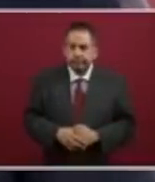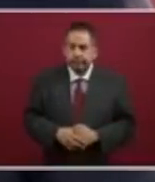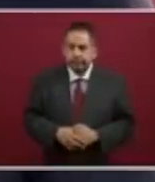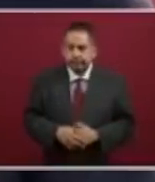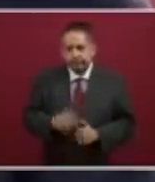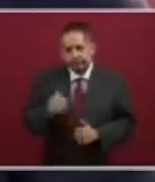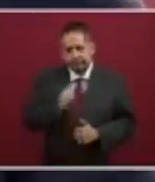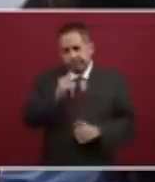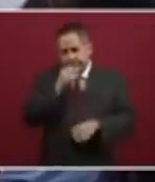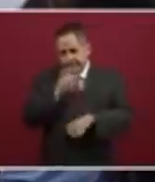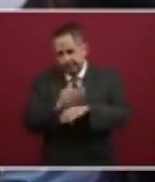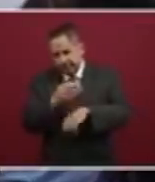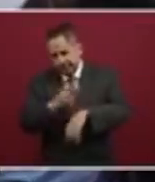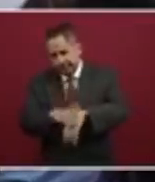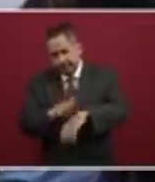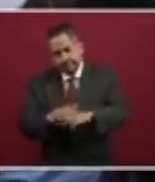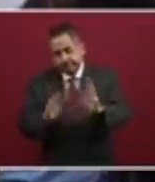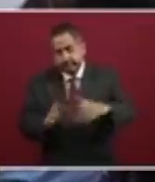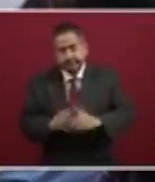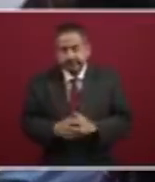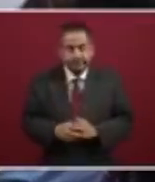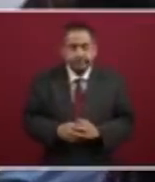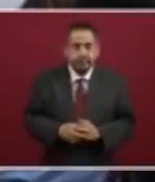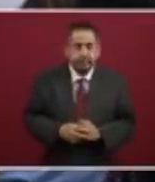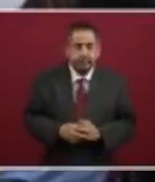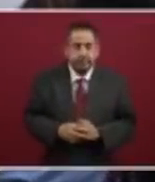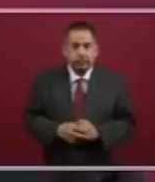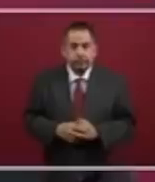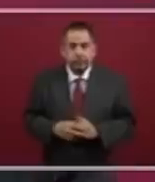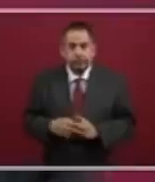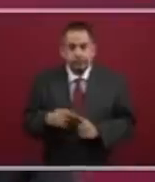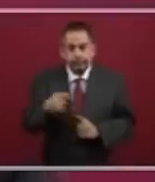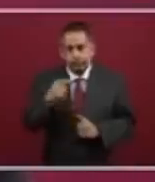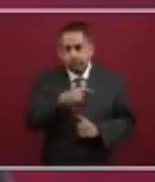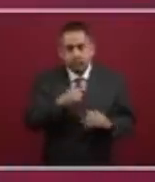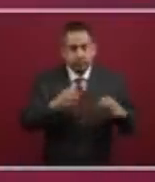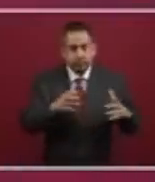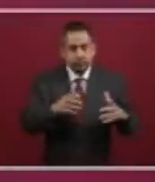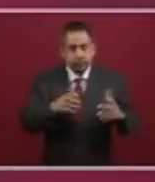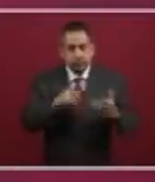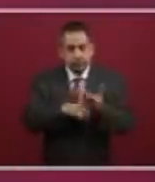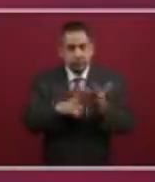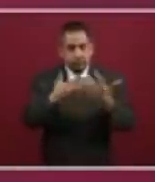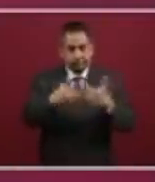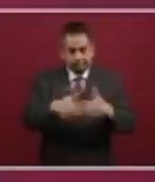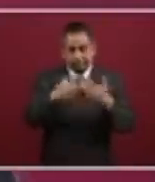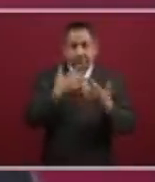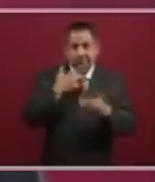aprovecho para decir, de que va a salir la refinería